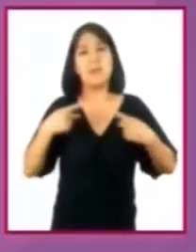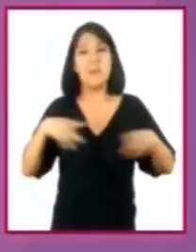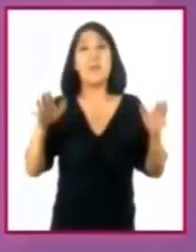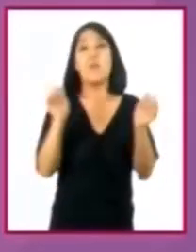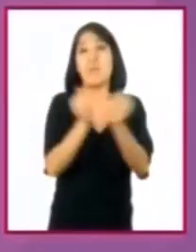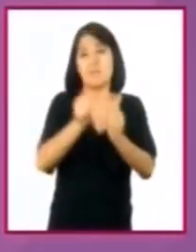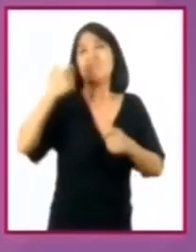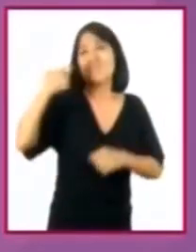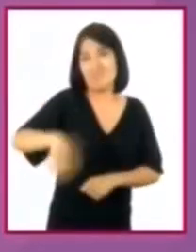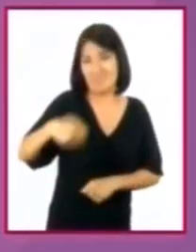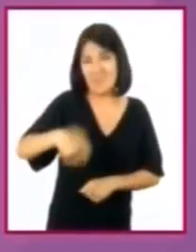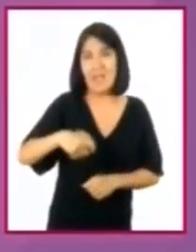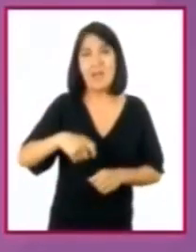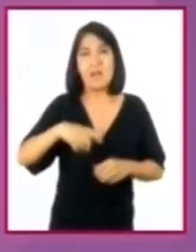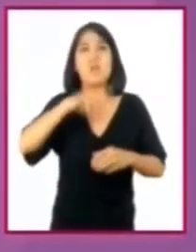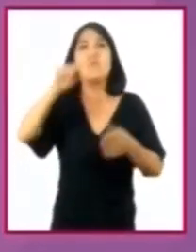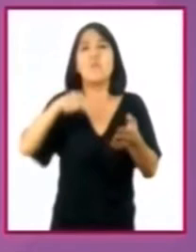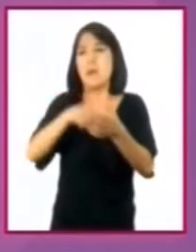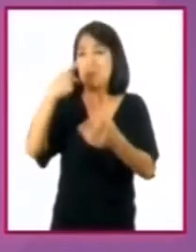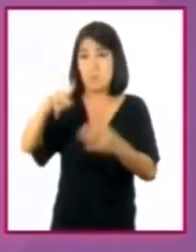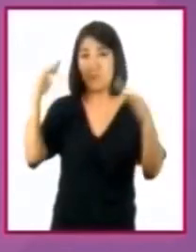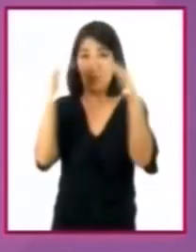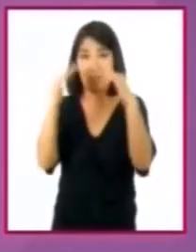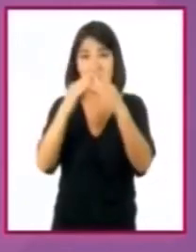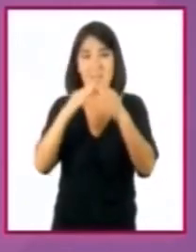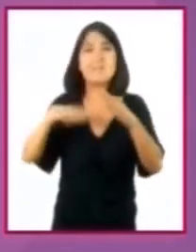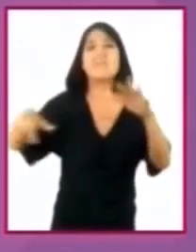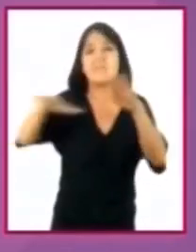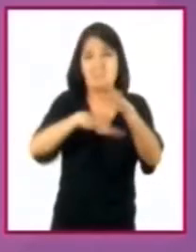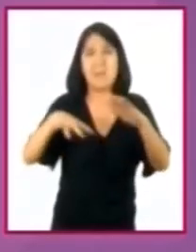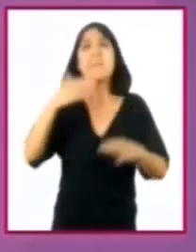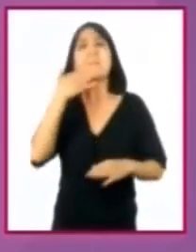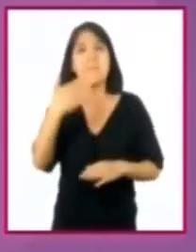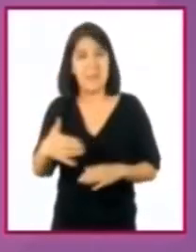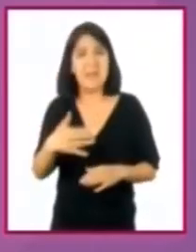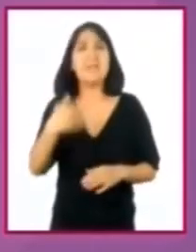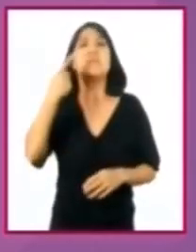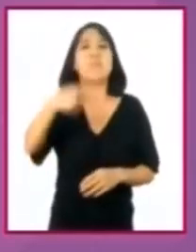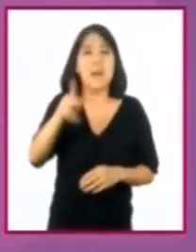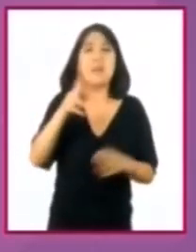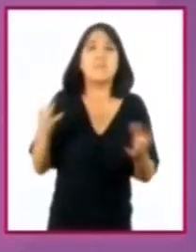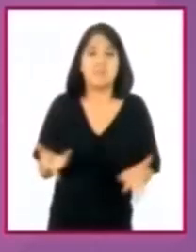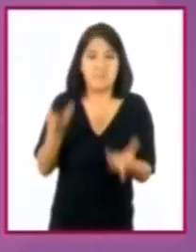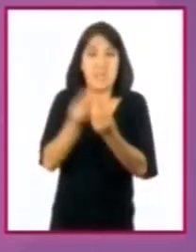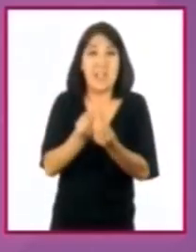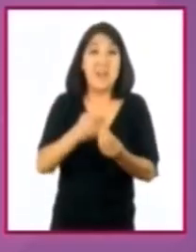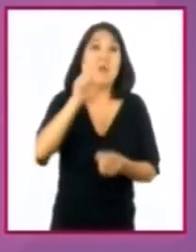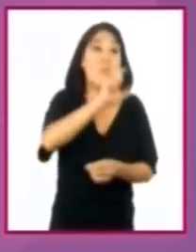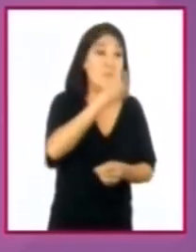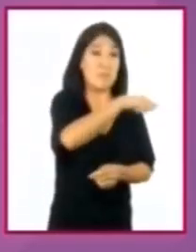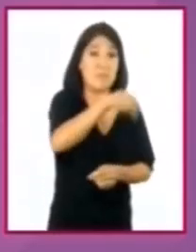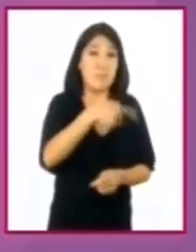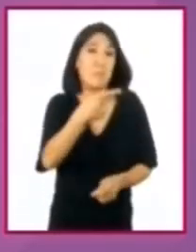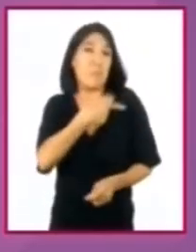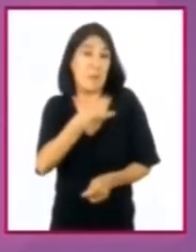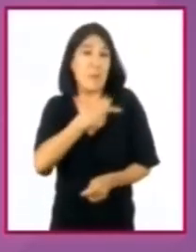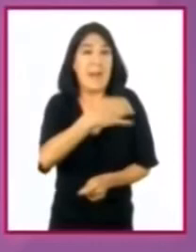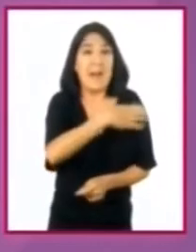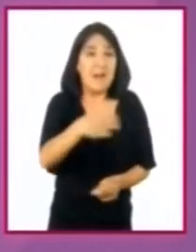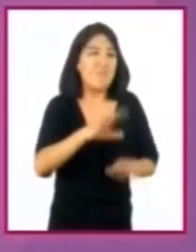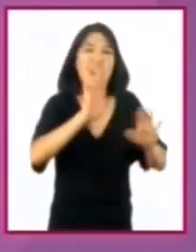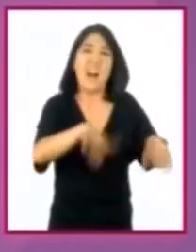privilegios vivían en unidades habitacionales para varias familias, y los campesinos en casas unifamiliares en las afueras de la